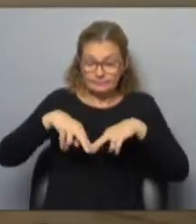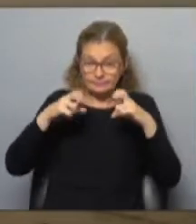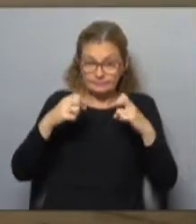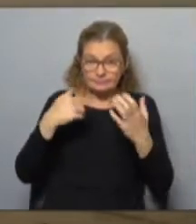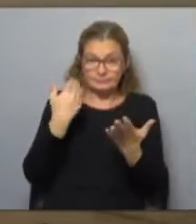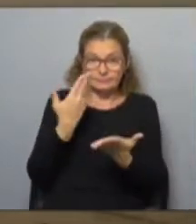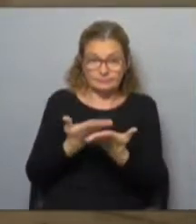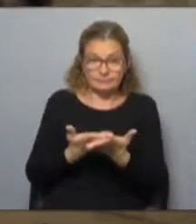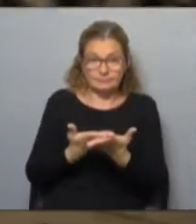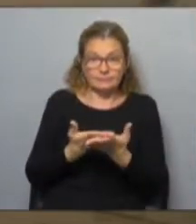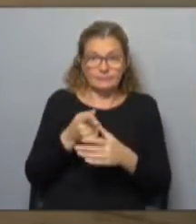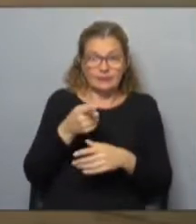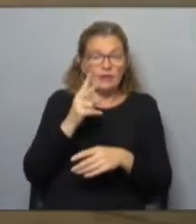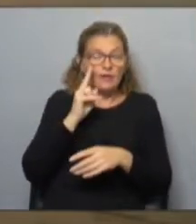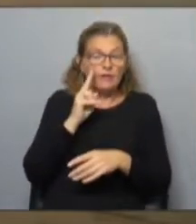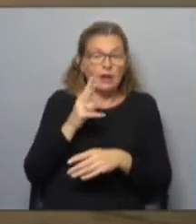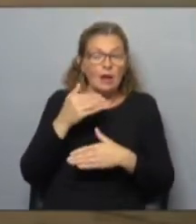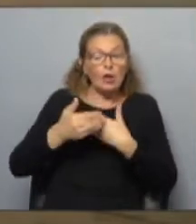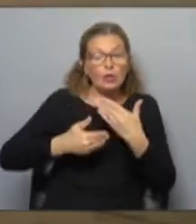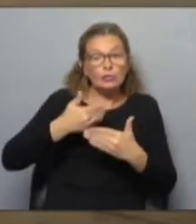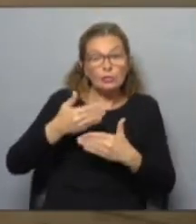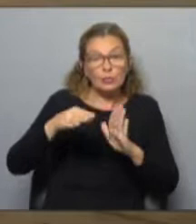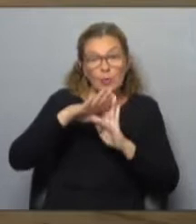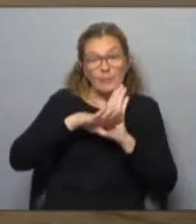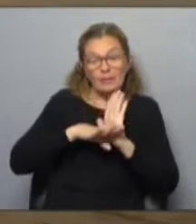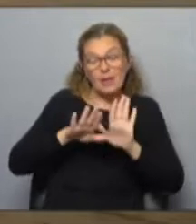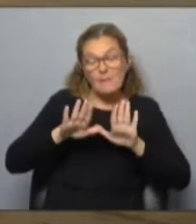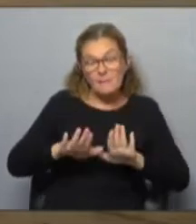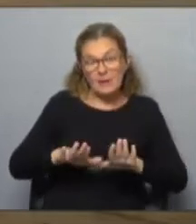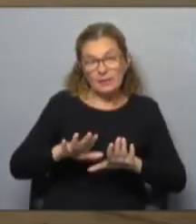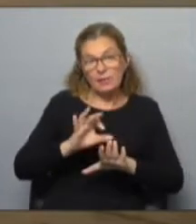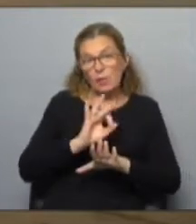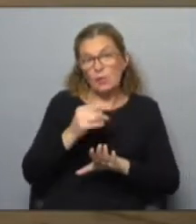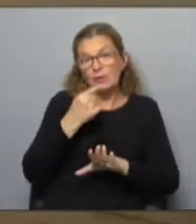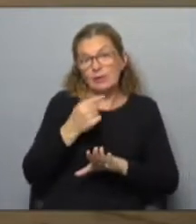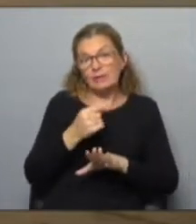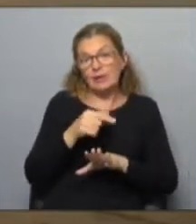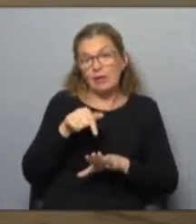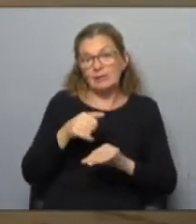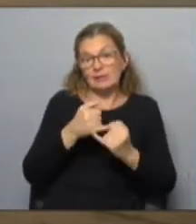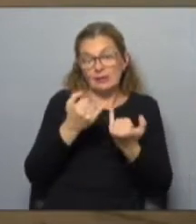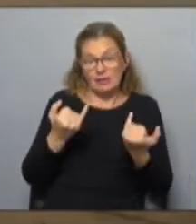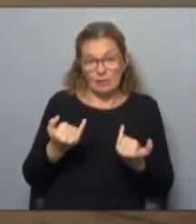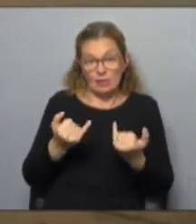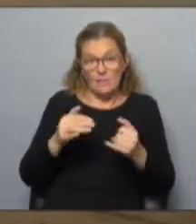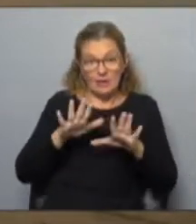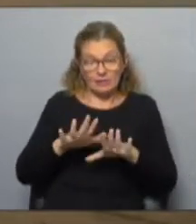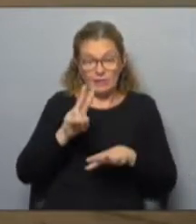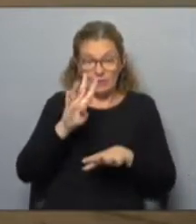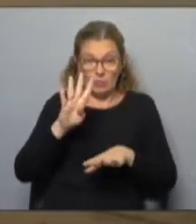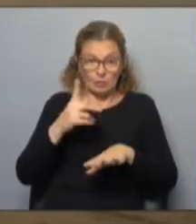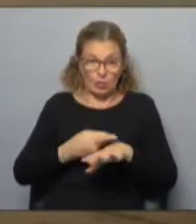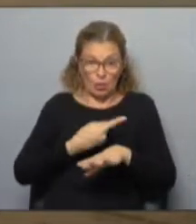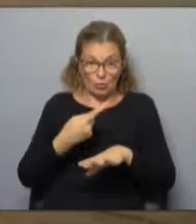esta propuesta y, bueno, allí se verá si se continúan o no con las medidas de paro que, como les decíamos, hasta el día de hoy se mantienen paralizaciones de 24